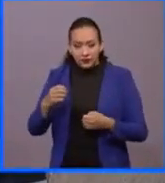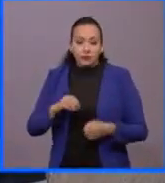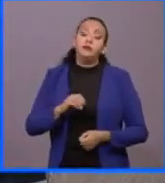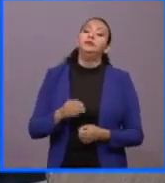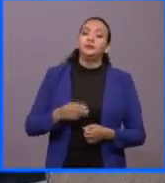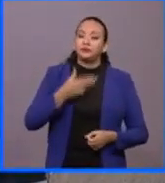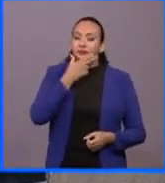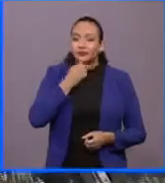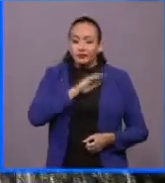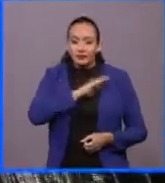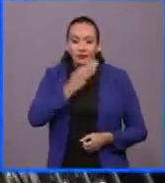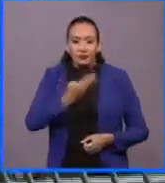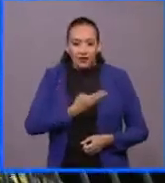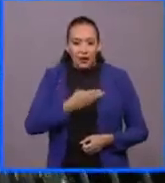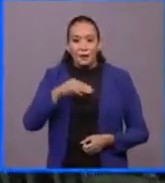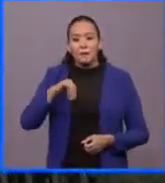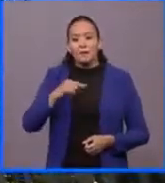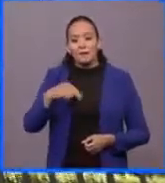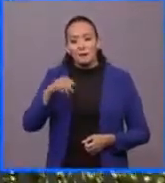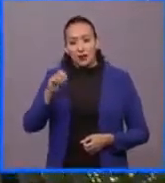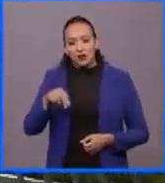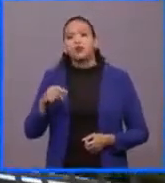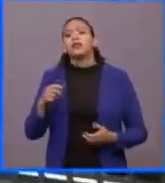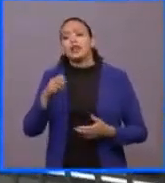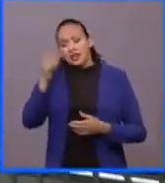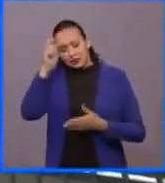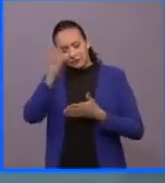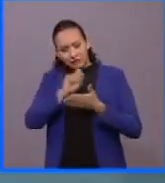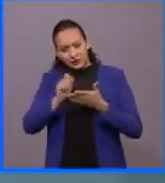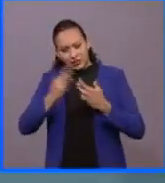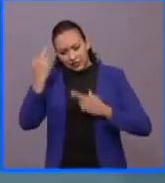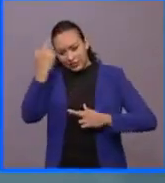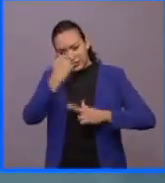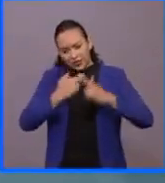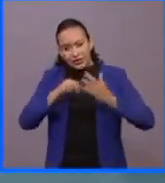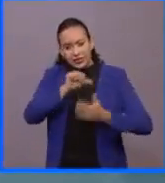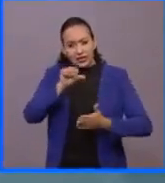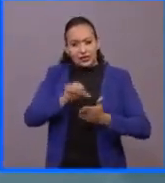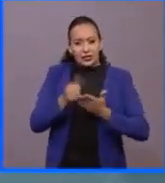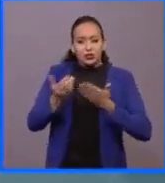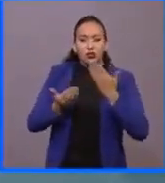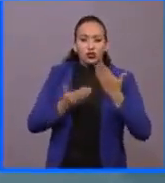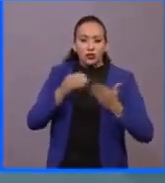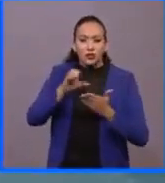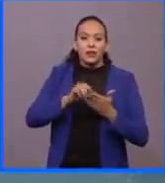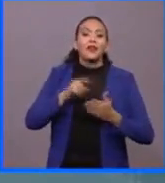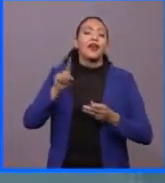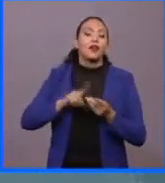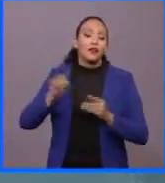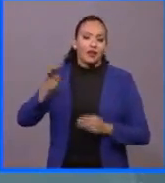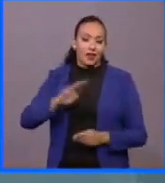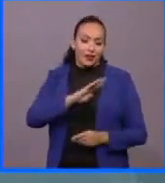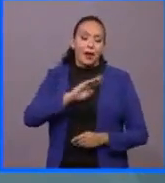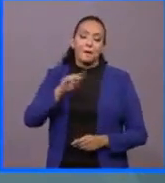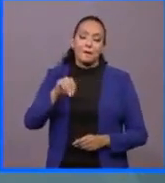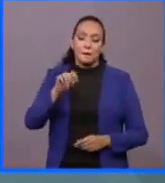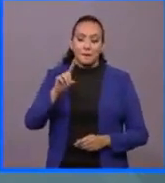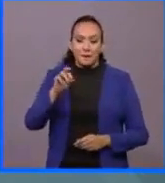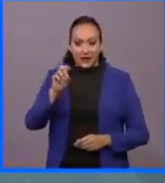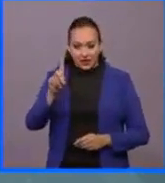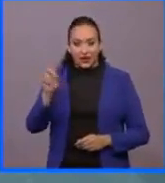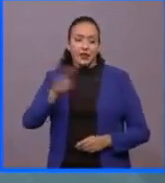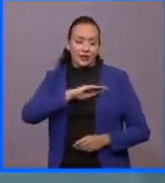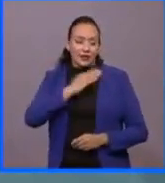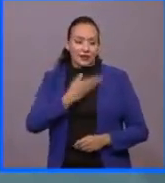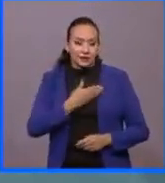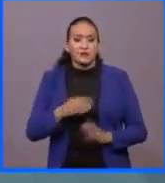Miguel Herrero de Miñón y editado por el Centro de Estudios Políticos y Constitucionales de Madrid. Reúne textos que abordan